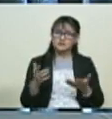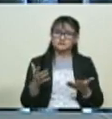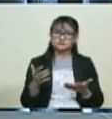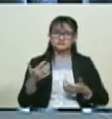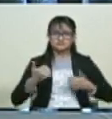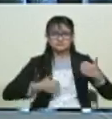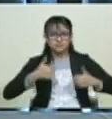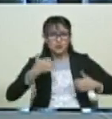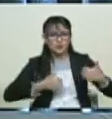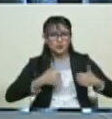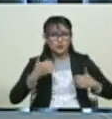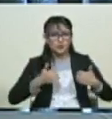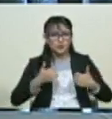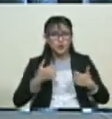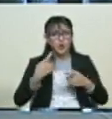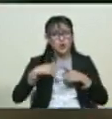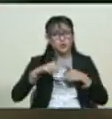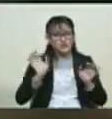alternativas